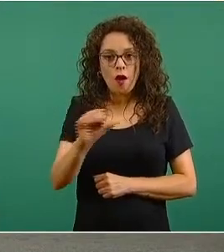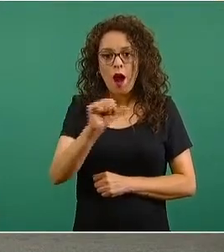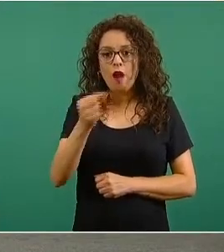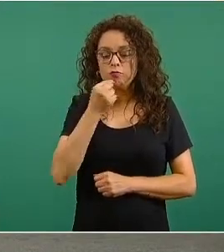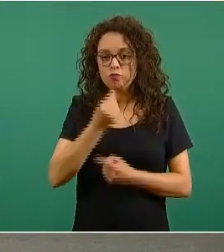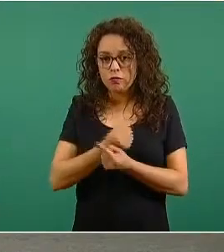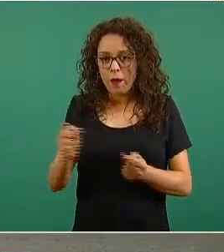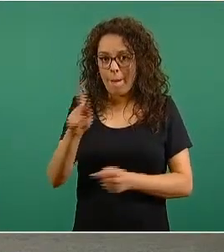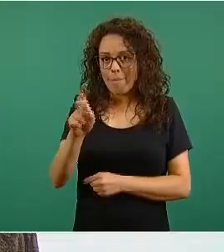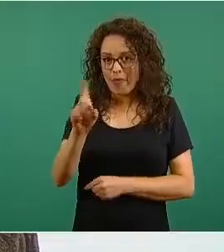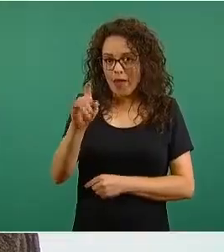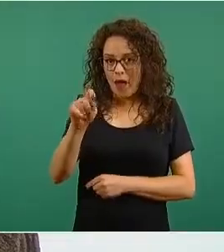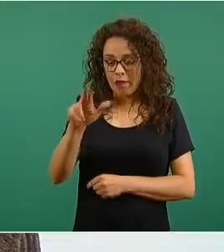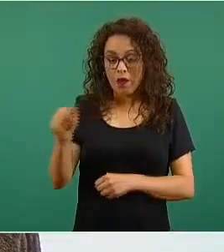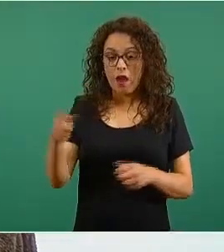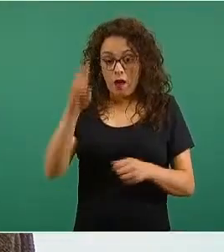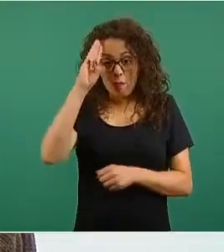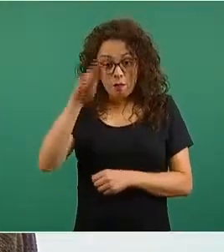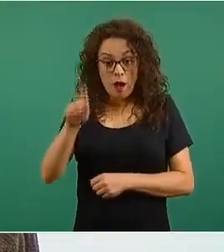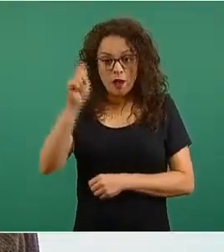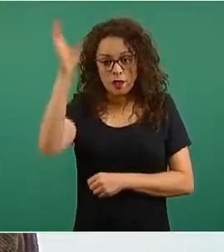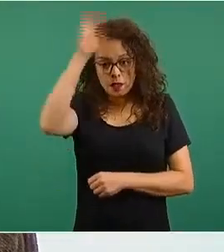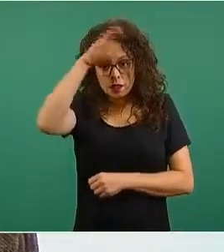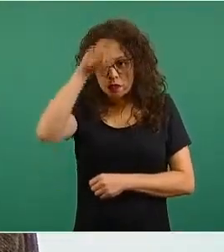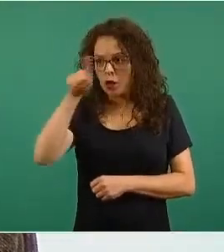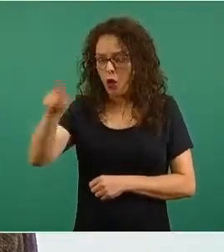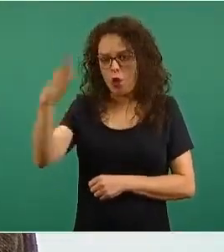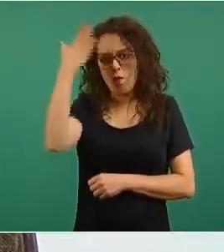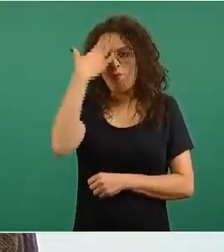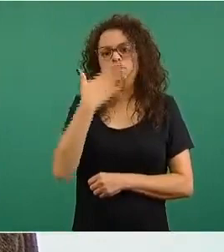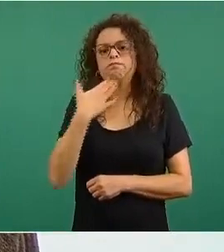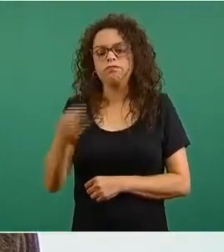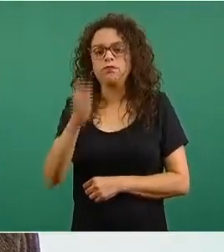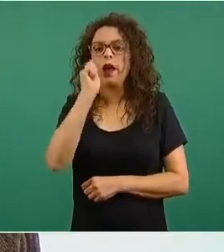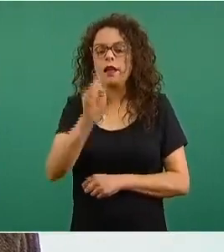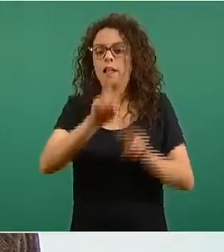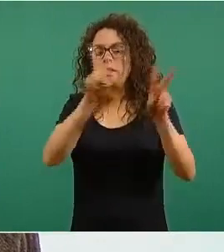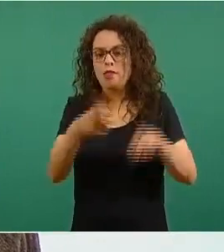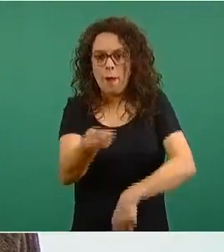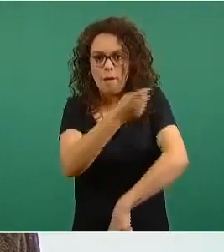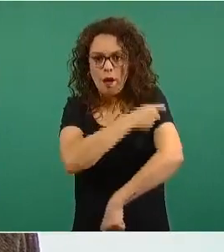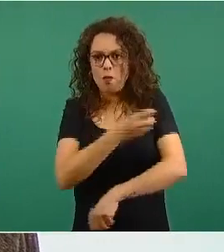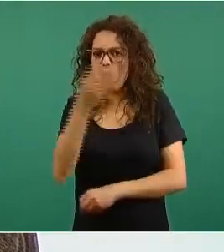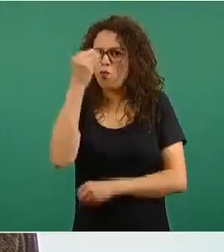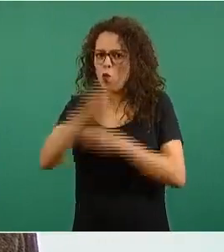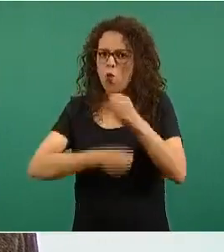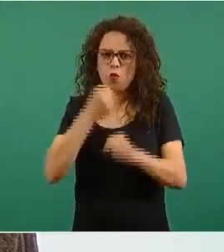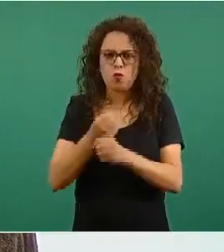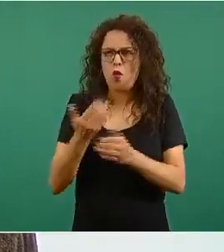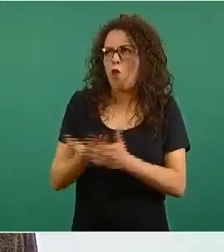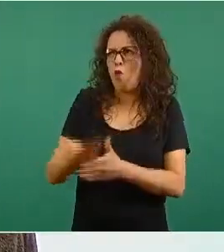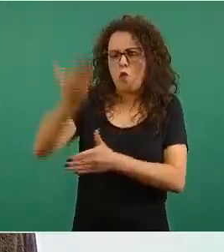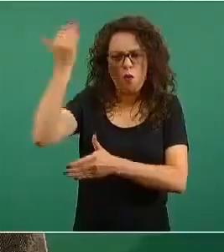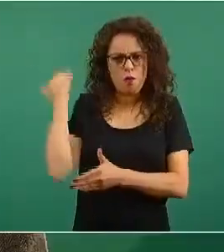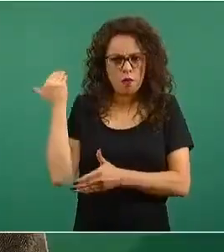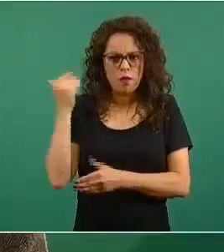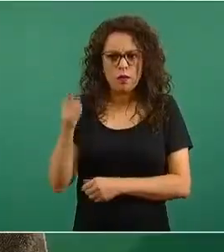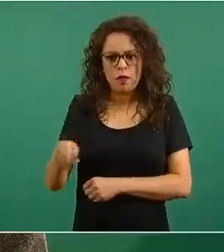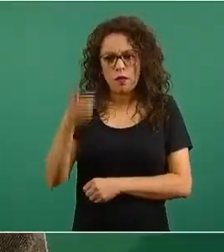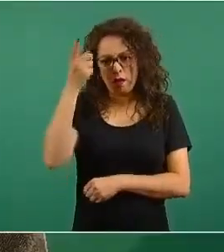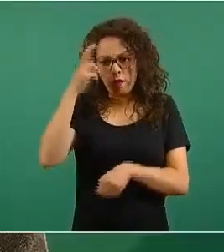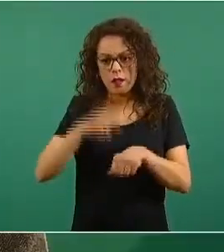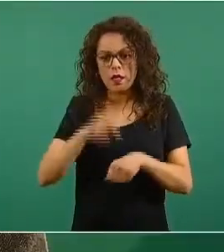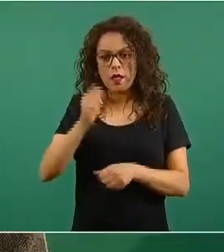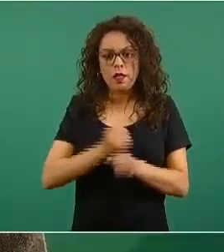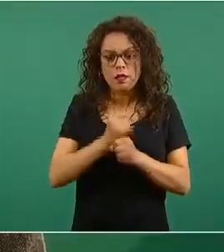maestro en ciencias, especialista en vacunas desde hace muchos años. Fue director del Centro de Investigación en